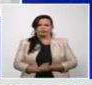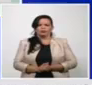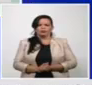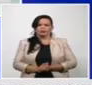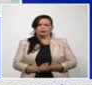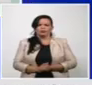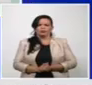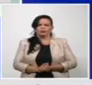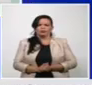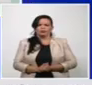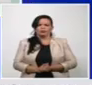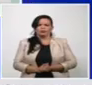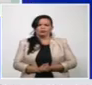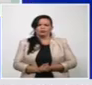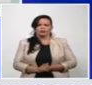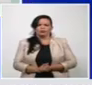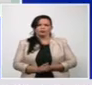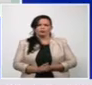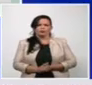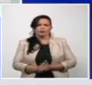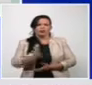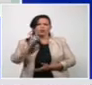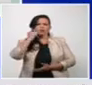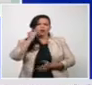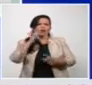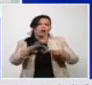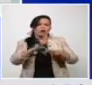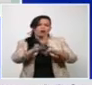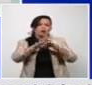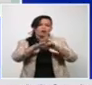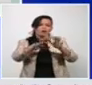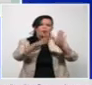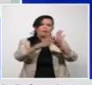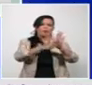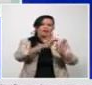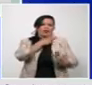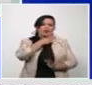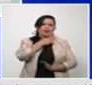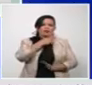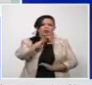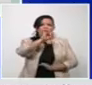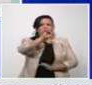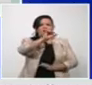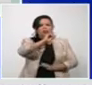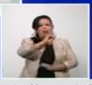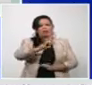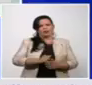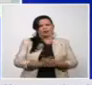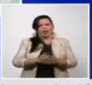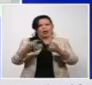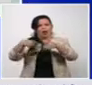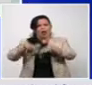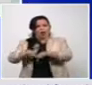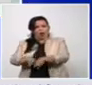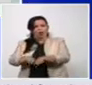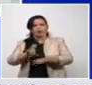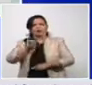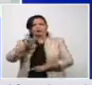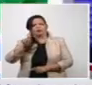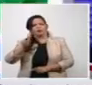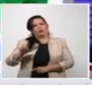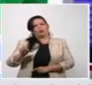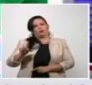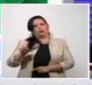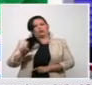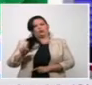la supera los 70 que tuvimos en enero. Ese es el comportamiento en Cuba. Te reitero,